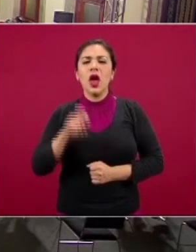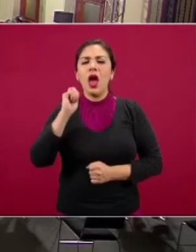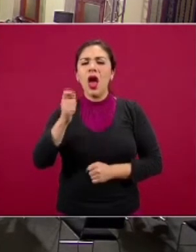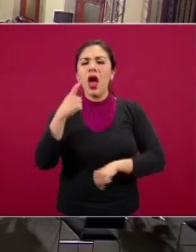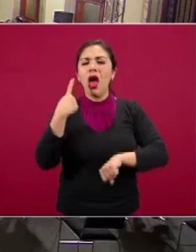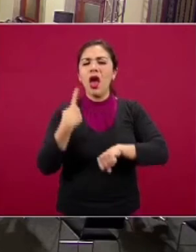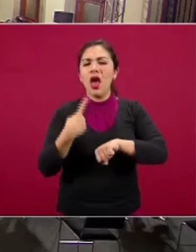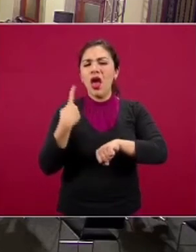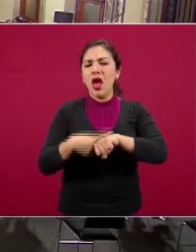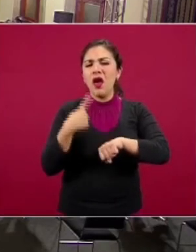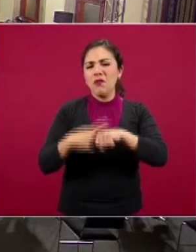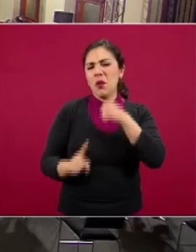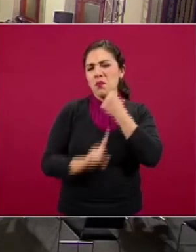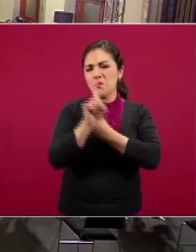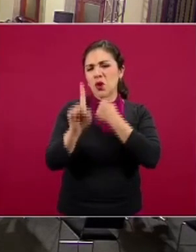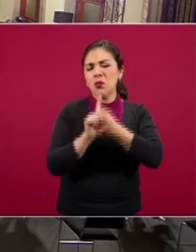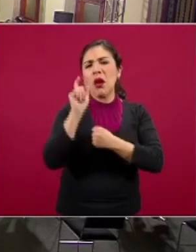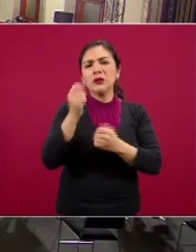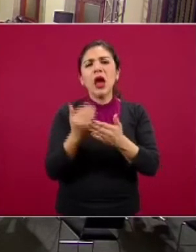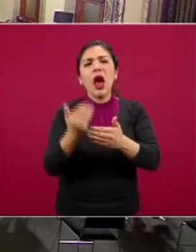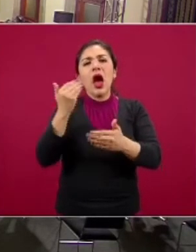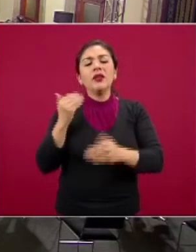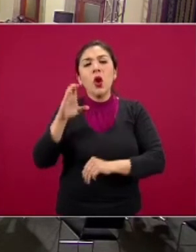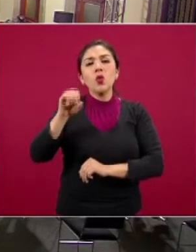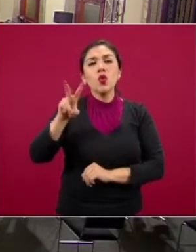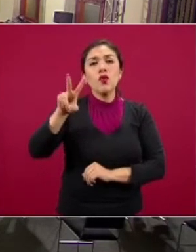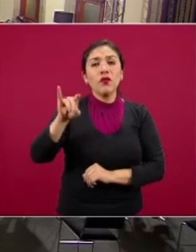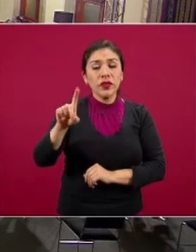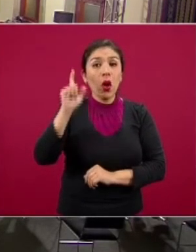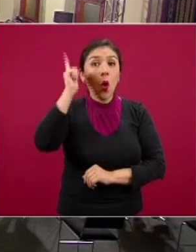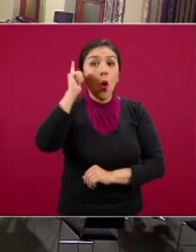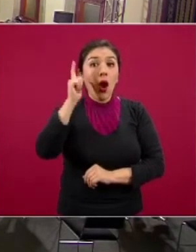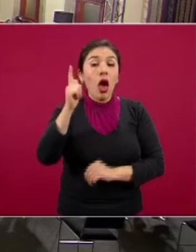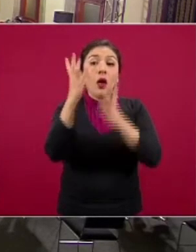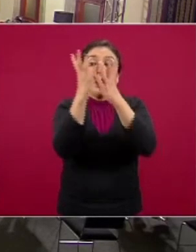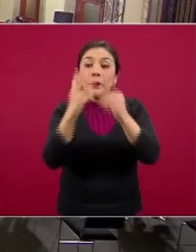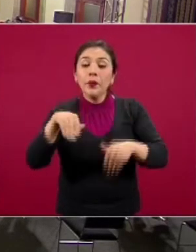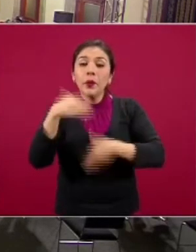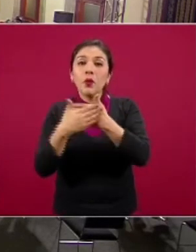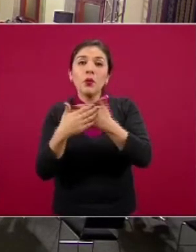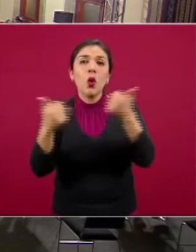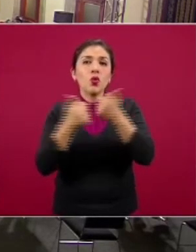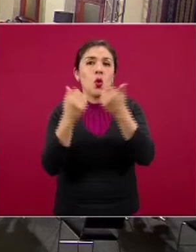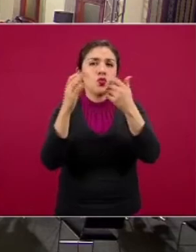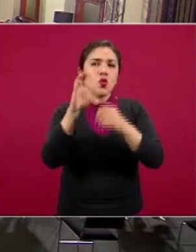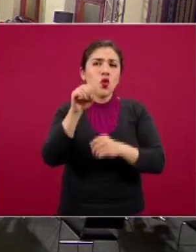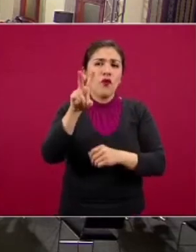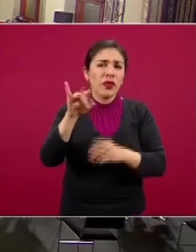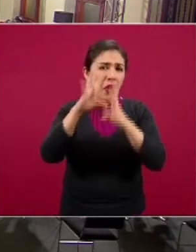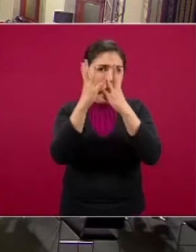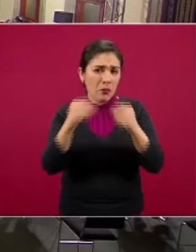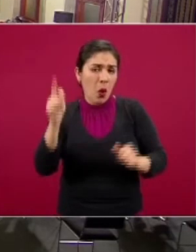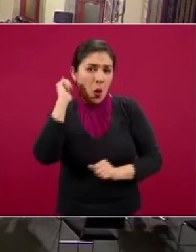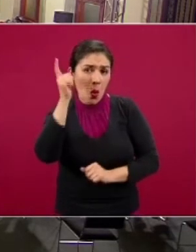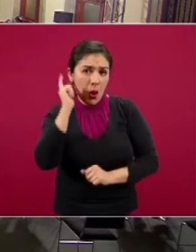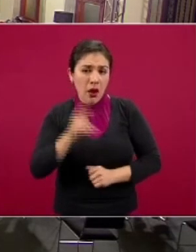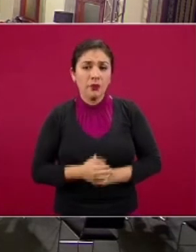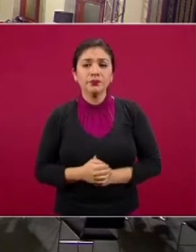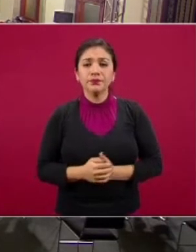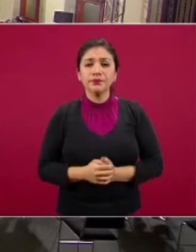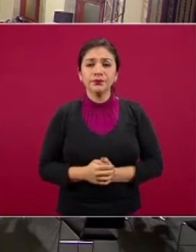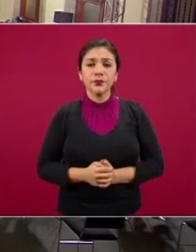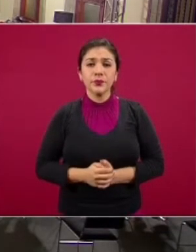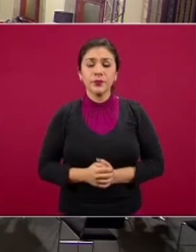que dure, se acabe junto con el COVID, ¿no? Si me pueden pasar la siguiente, por